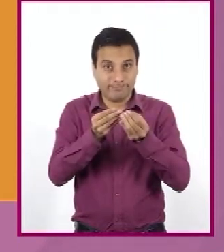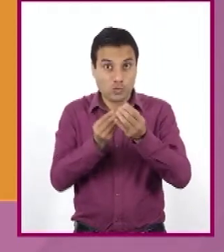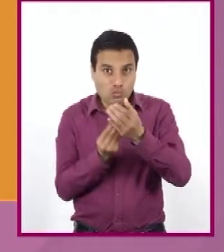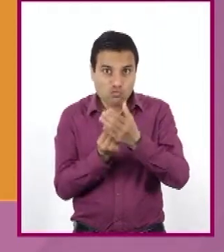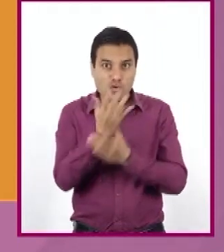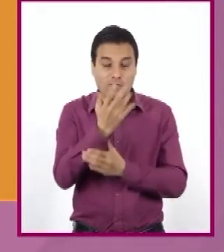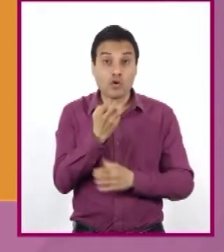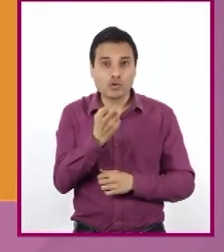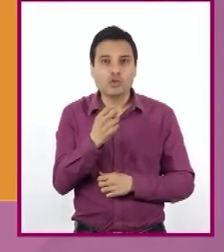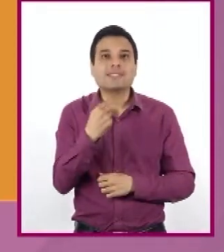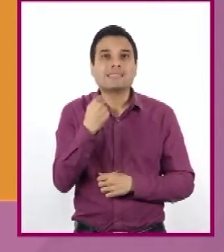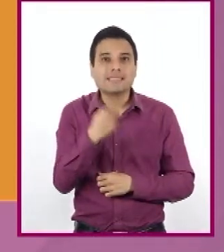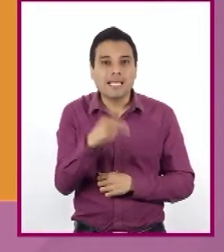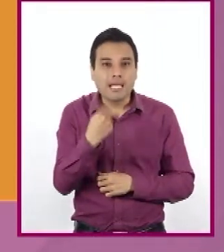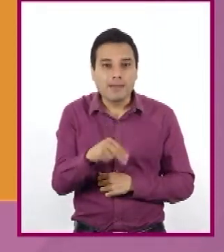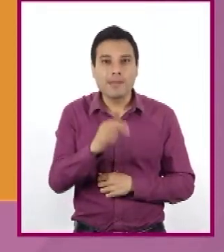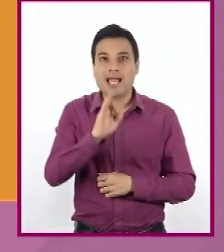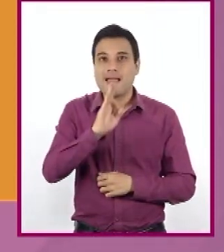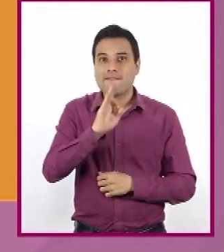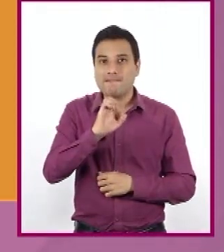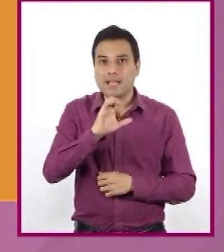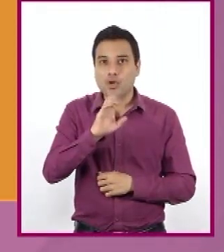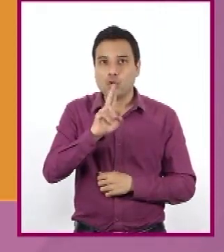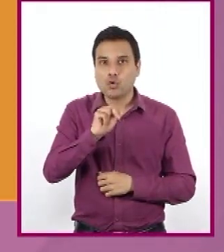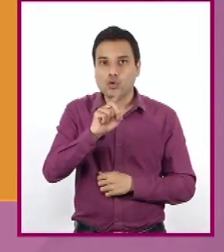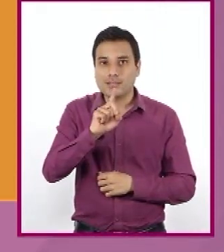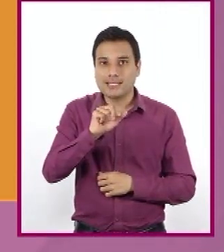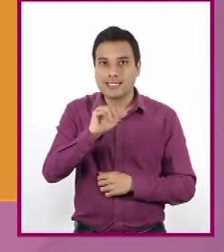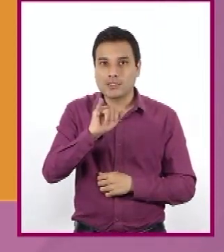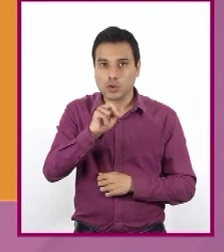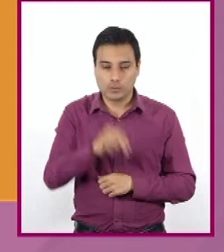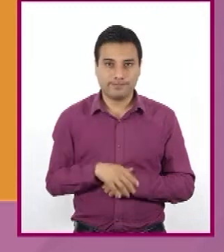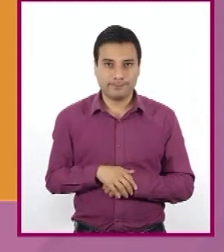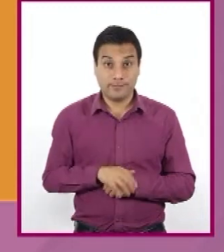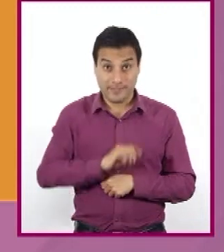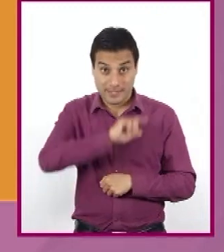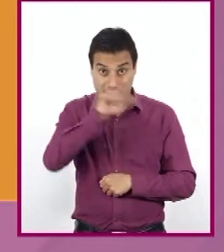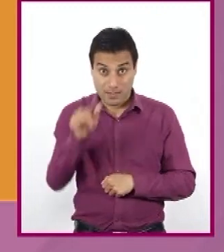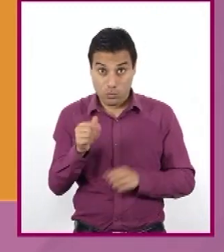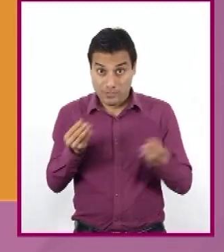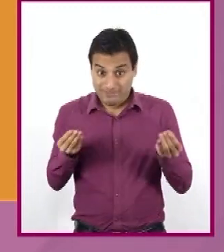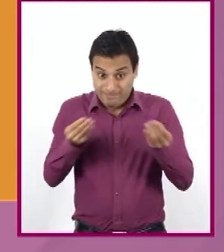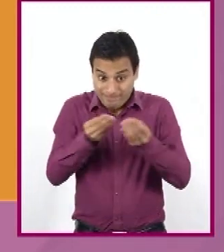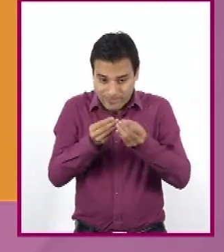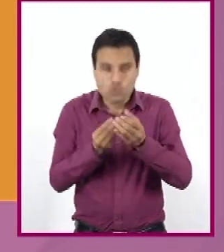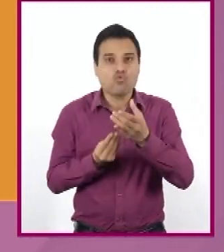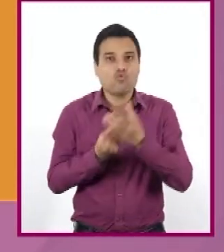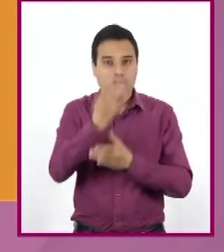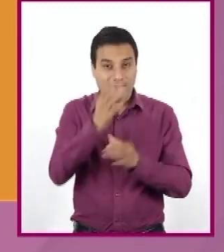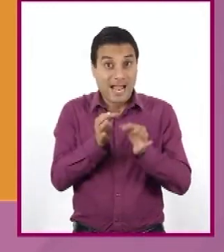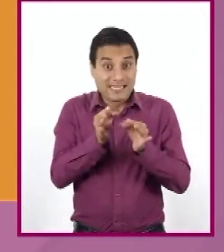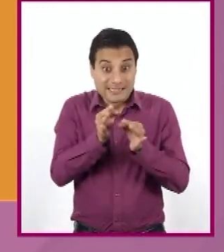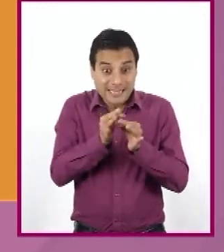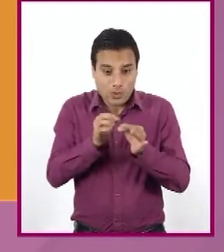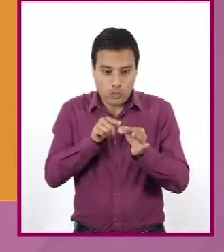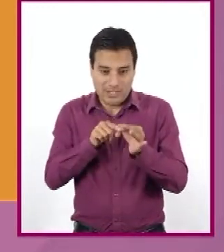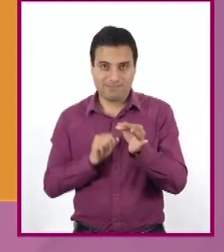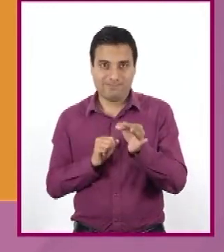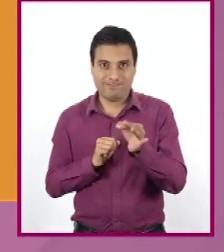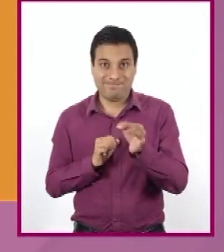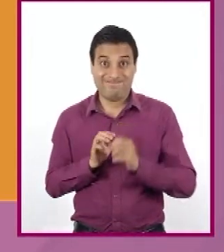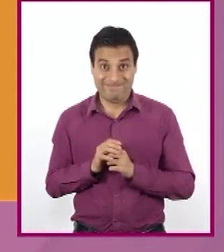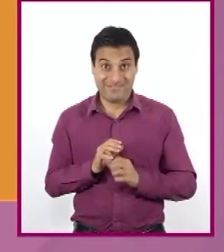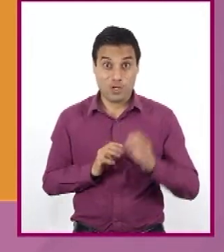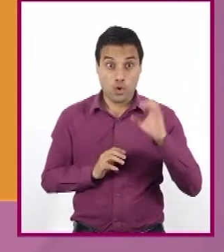como fecundación. Como resultado, se obtiene una nueva célula que se originó de la unión del óvulo